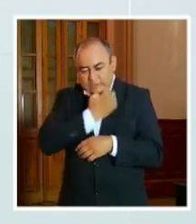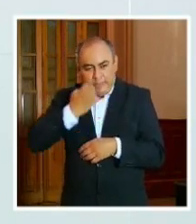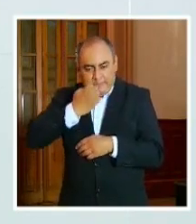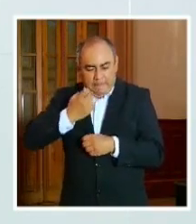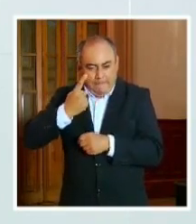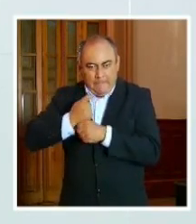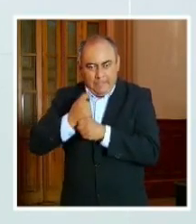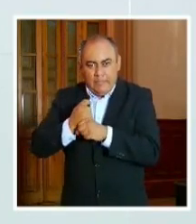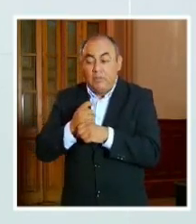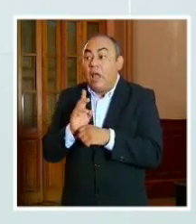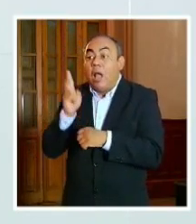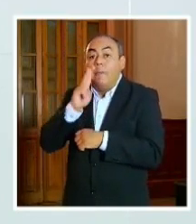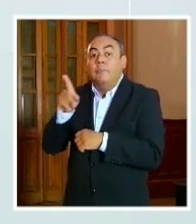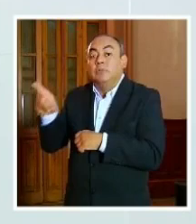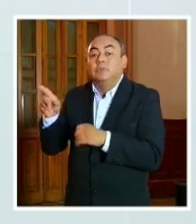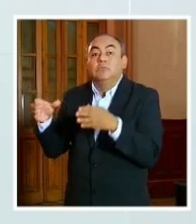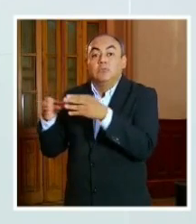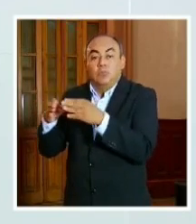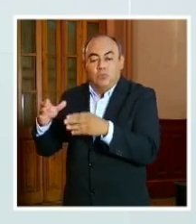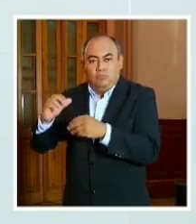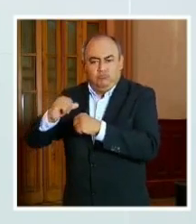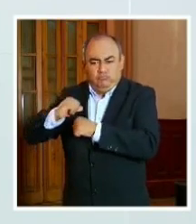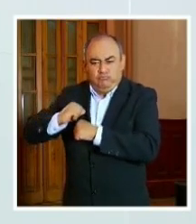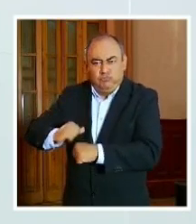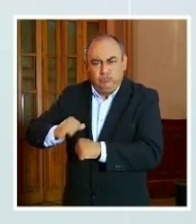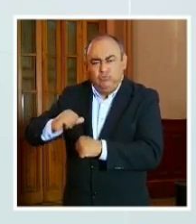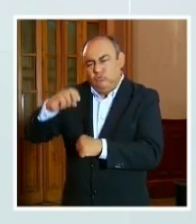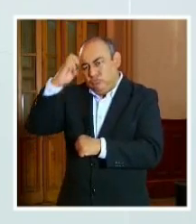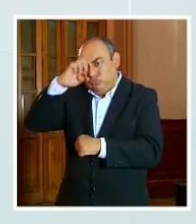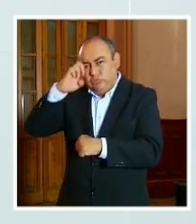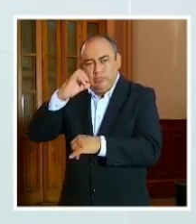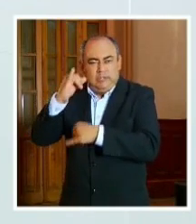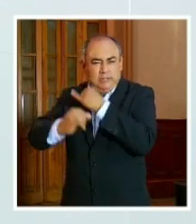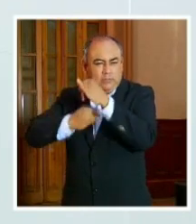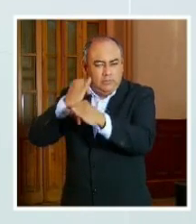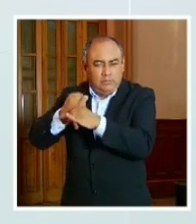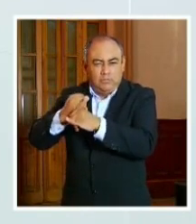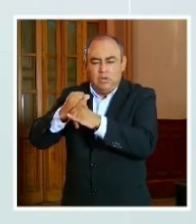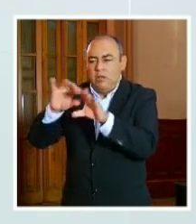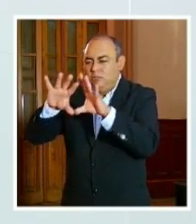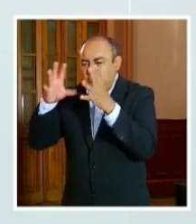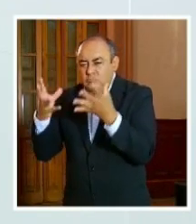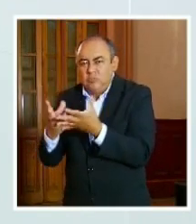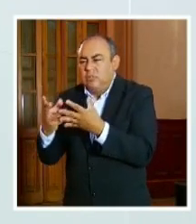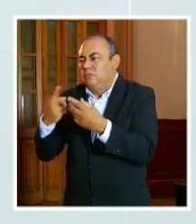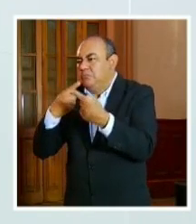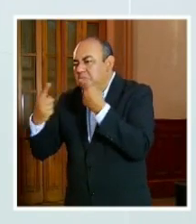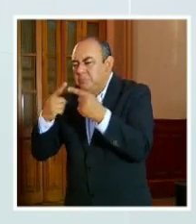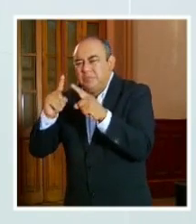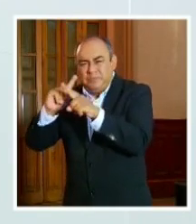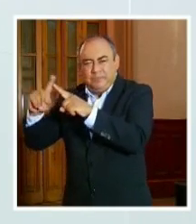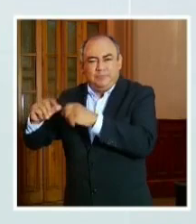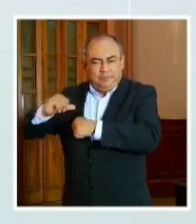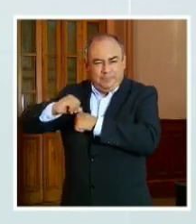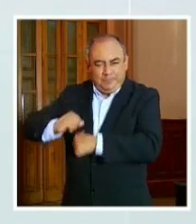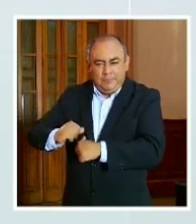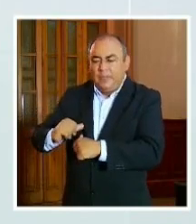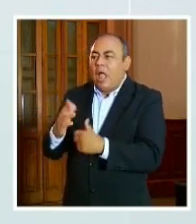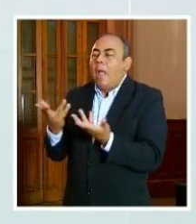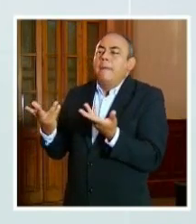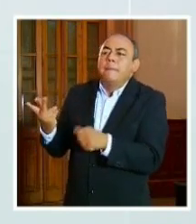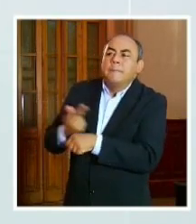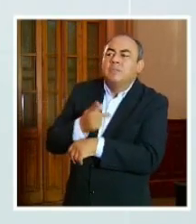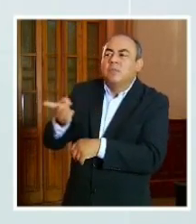las recomendaciones de los expertos internacionales, a ver qué dice la CDC, y estamos muy atentos a eso, el que